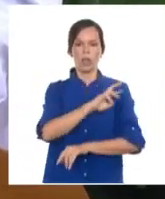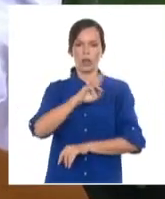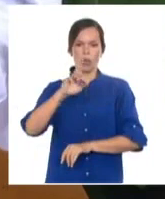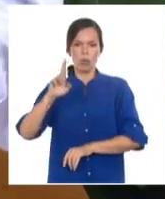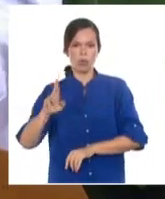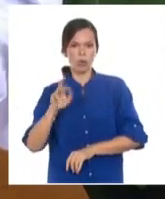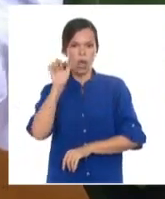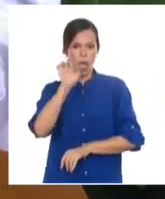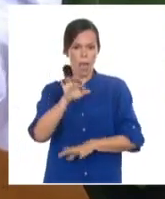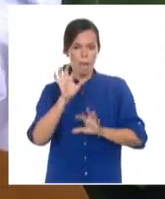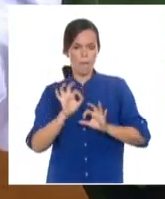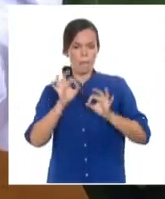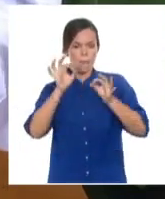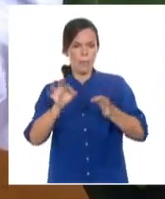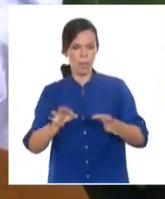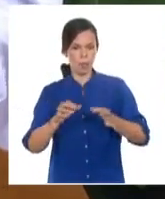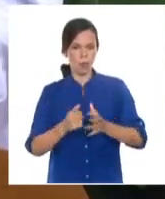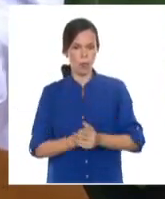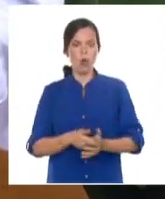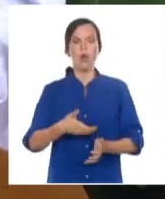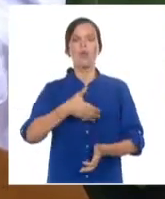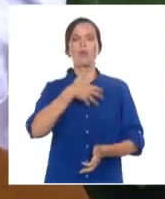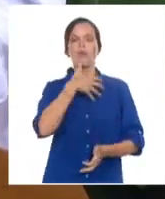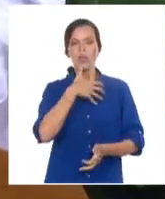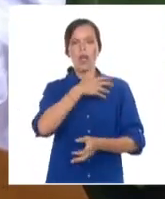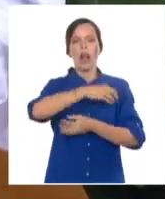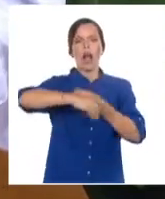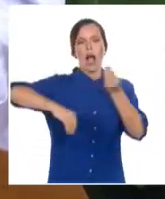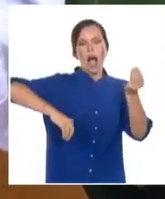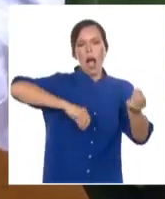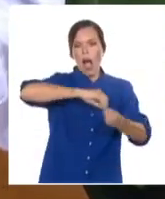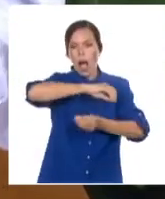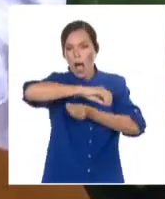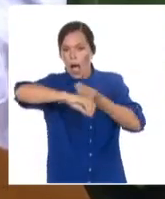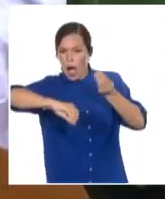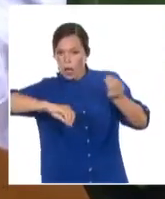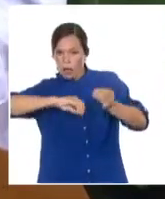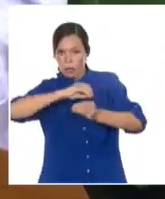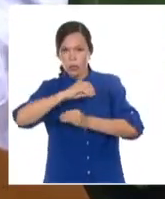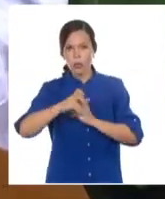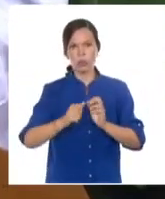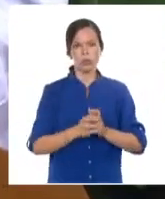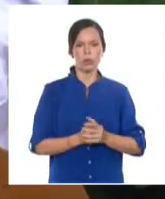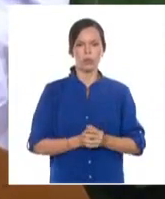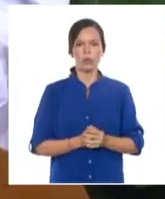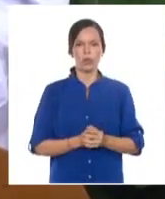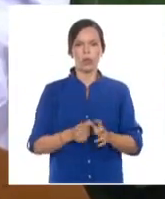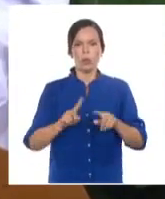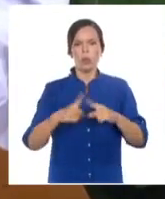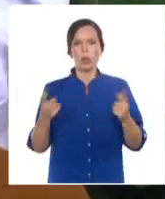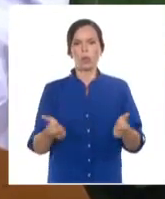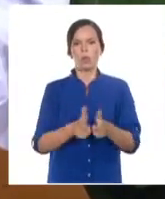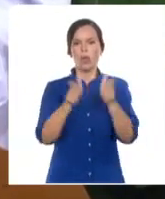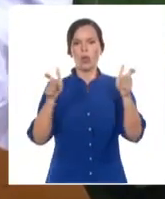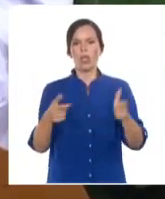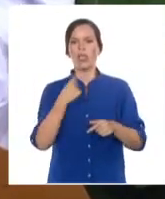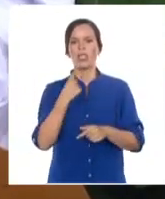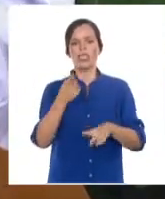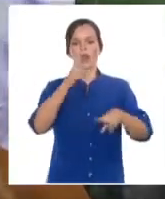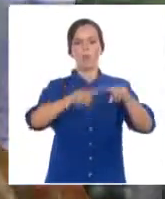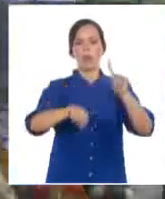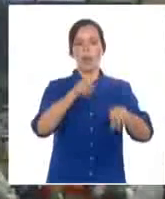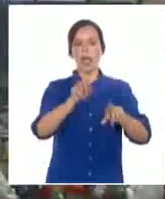entrañable Armando halal Fidel transformó la estrategia enemiga de divide vencerás en unir para vencer